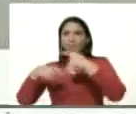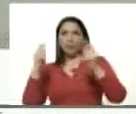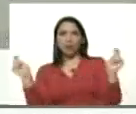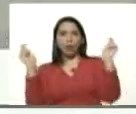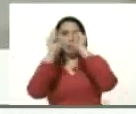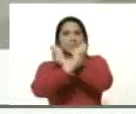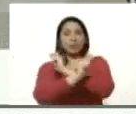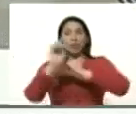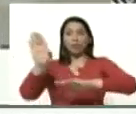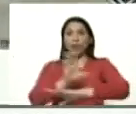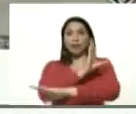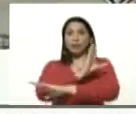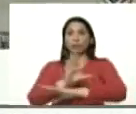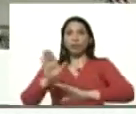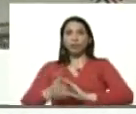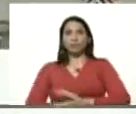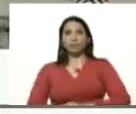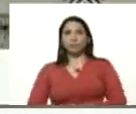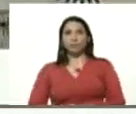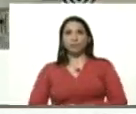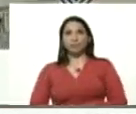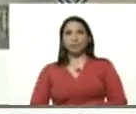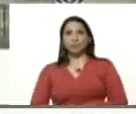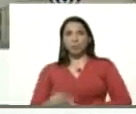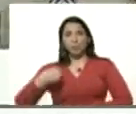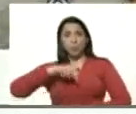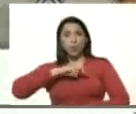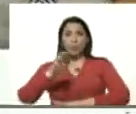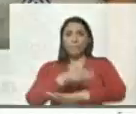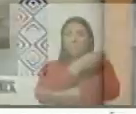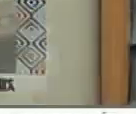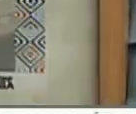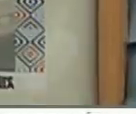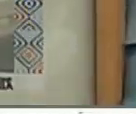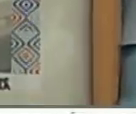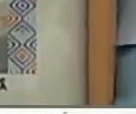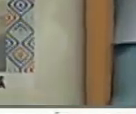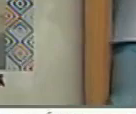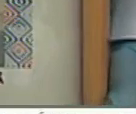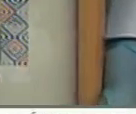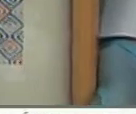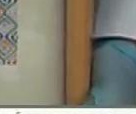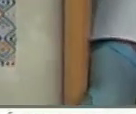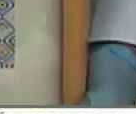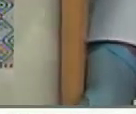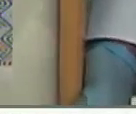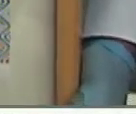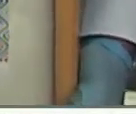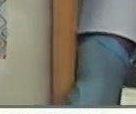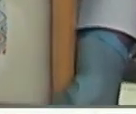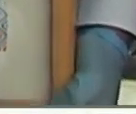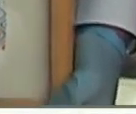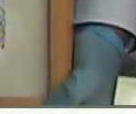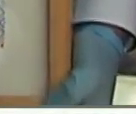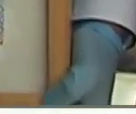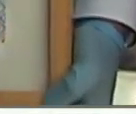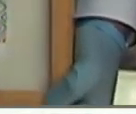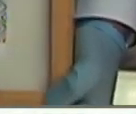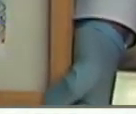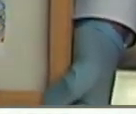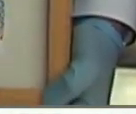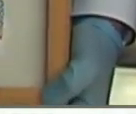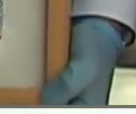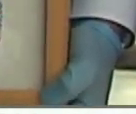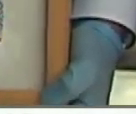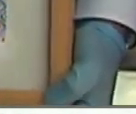en canciones que nuestros músicos, los cultores de todo el pentagrama musical venezolano